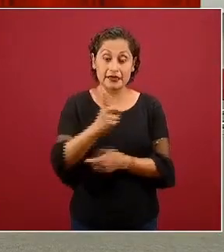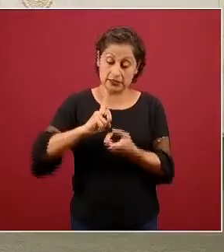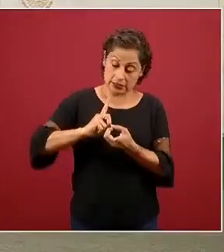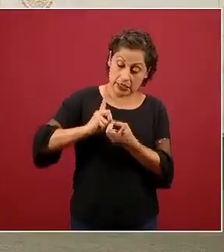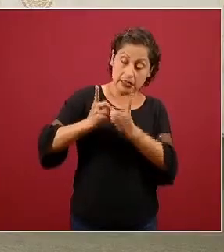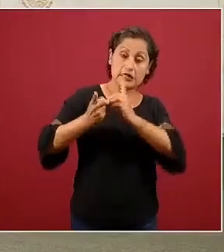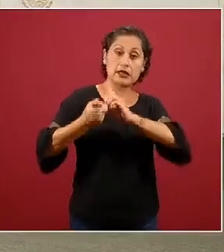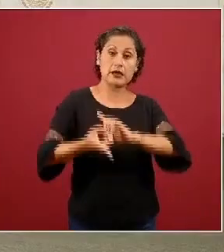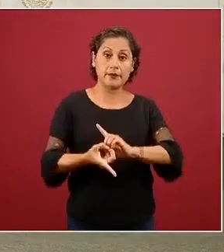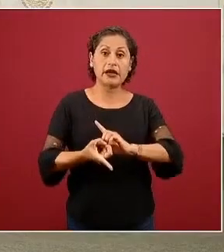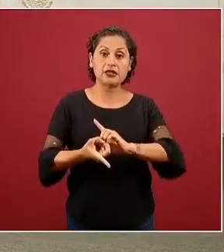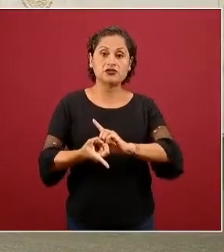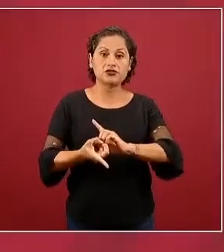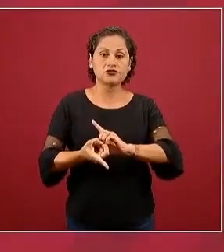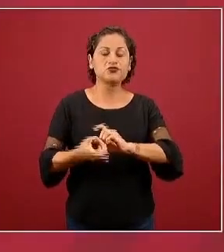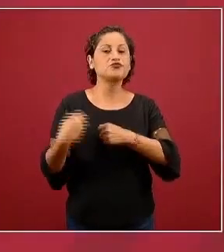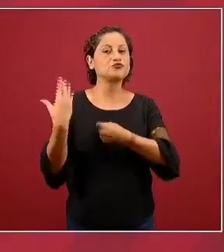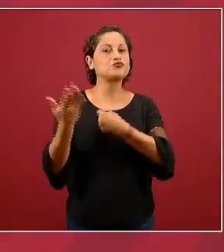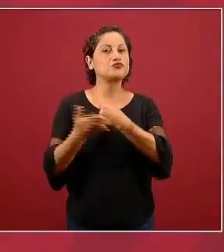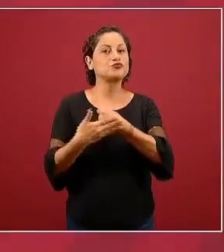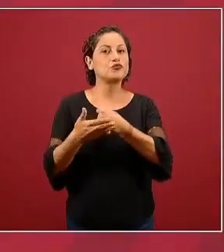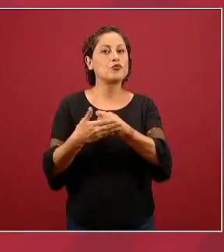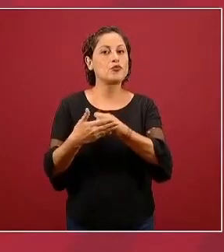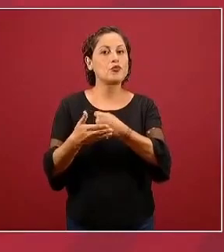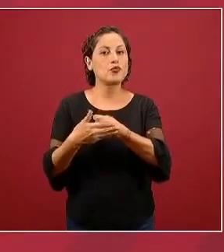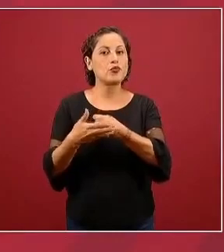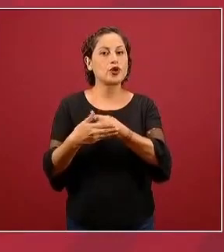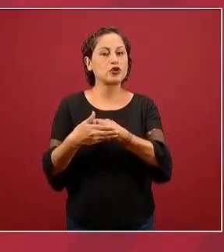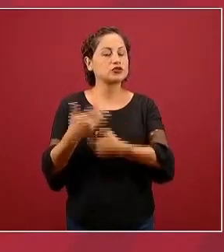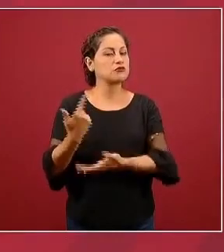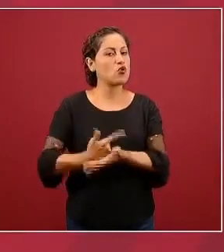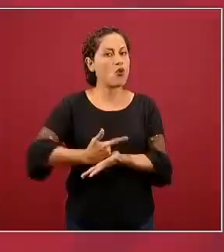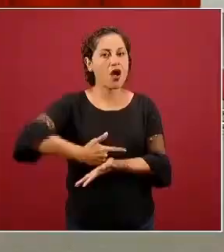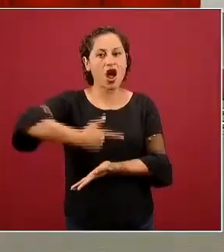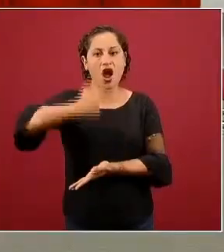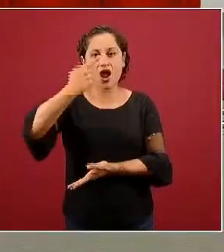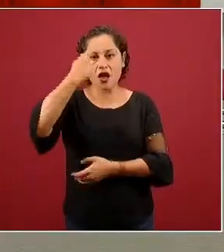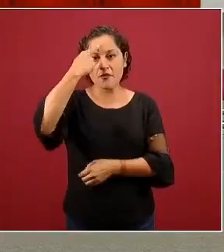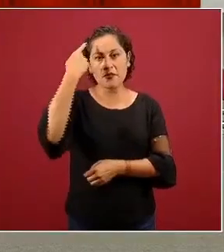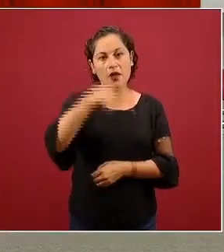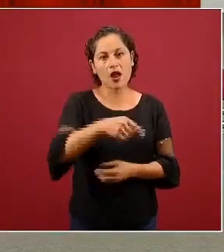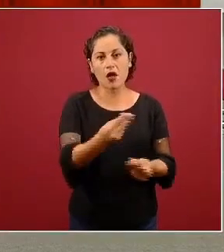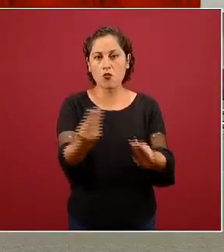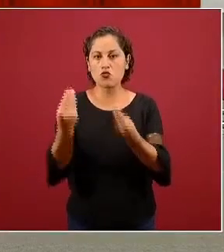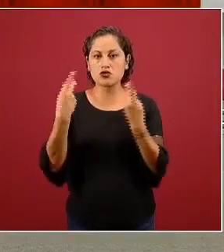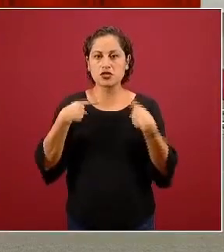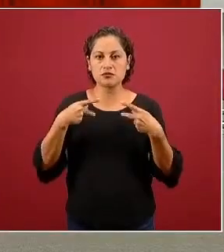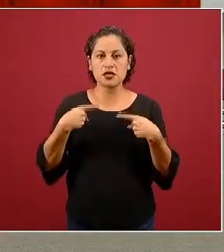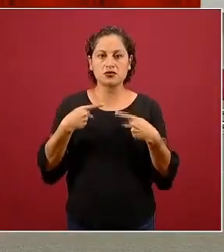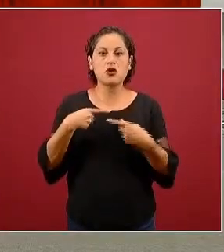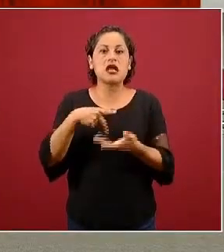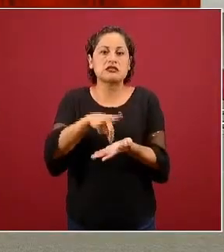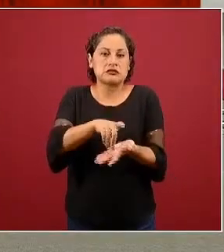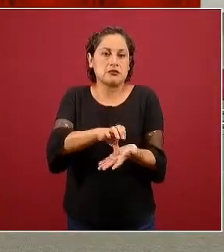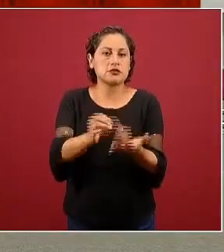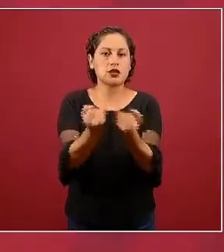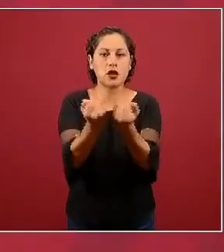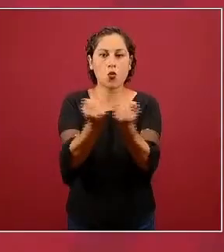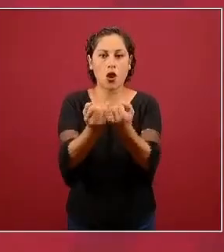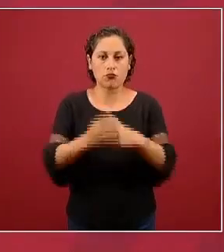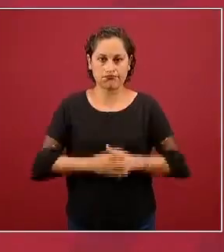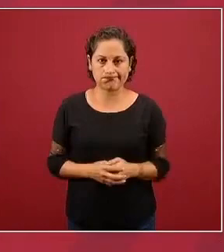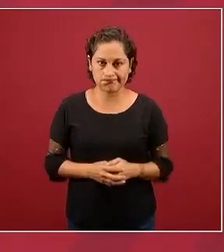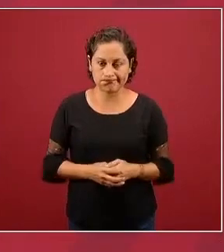equivoco, será la causa número 1 de incapacidad a nivel mundial. A partir